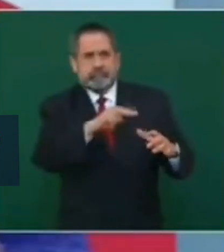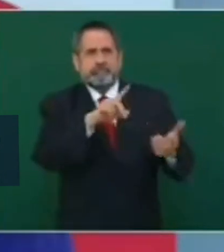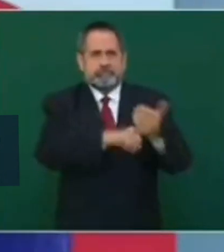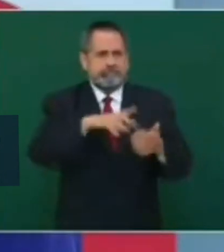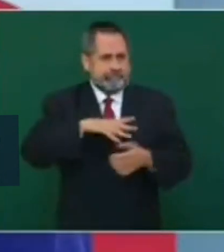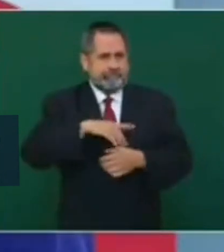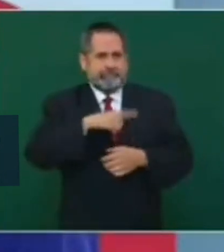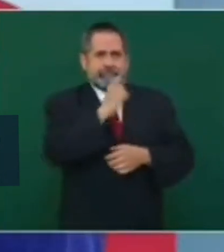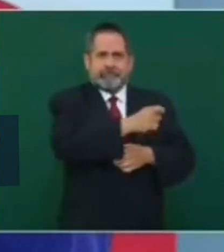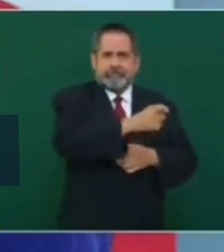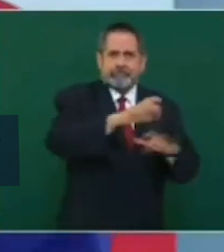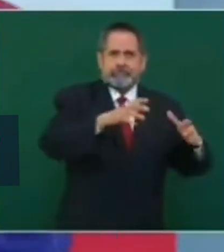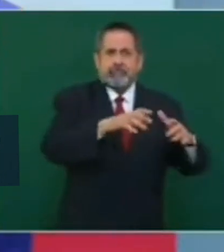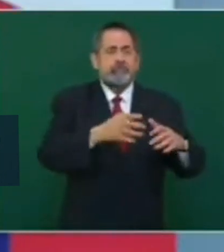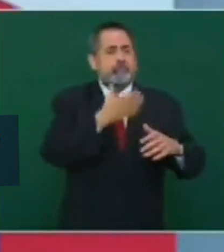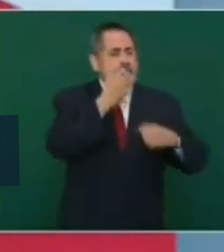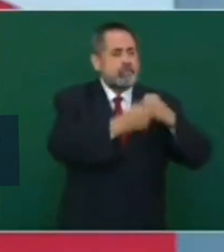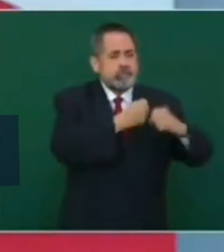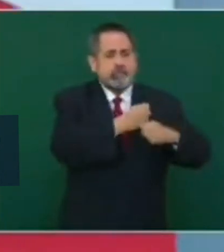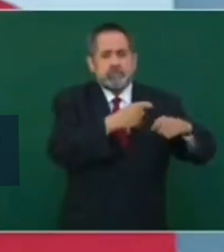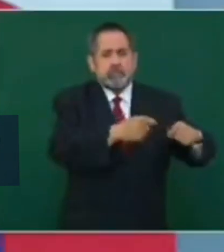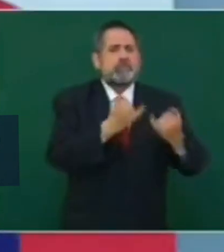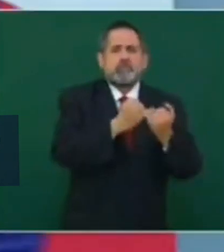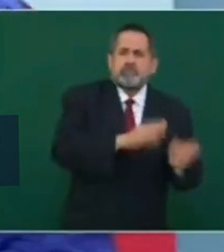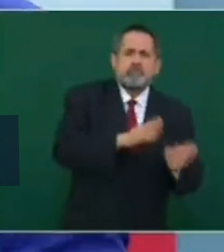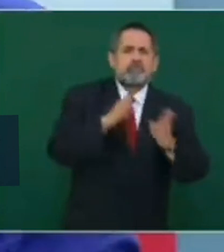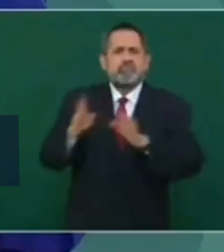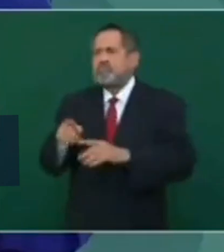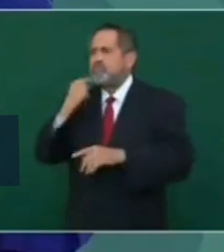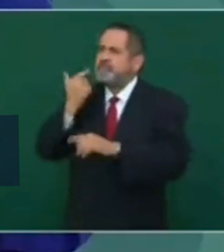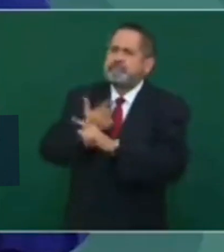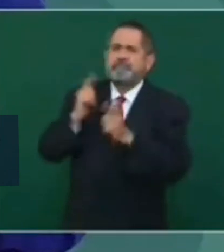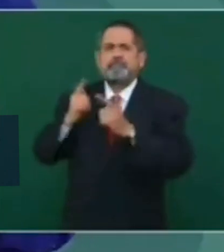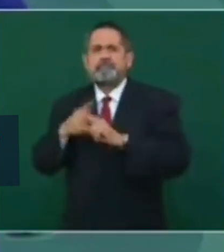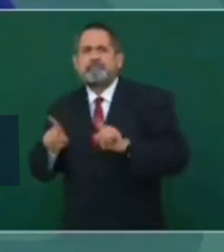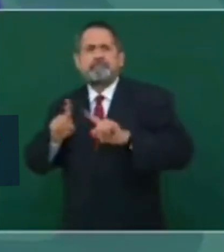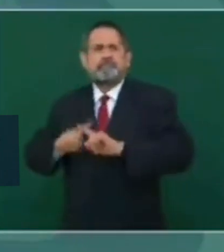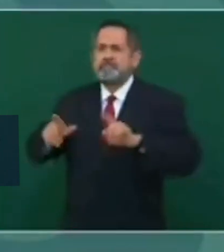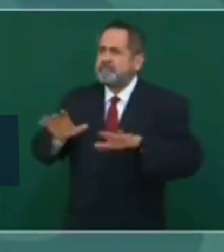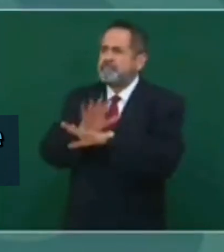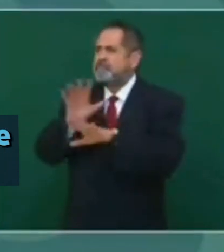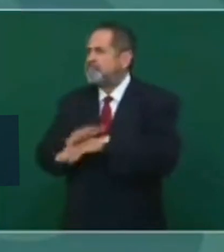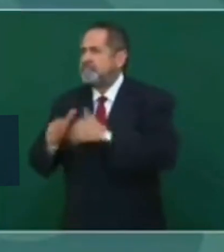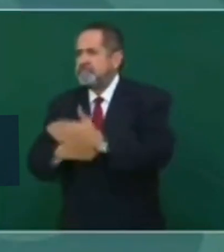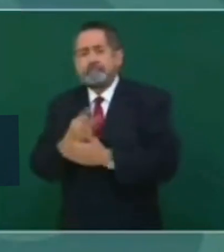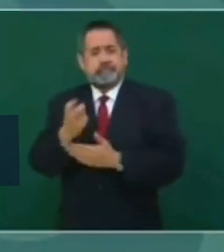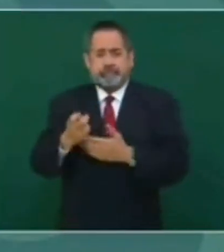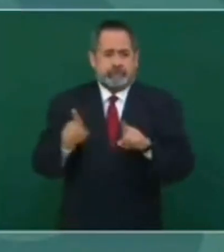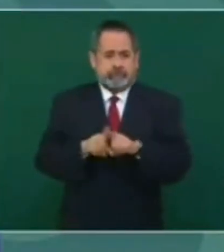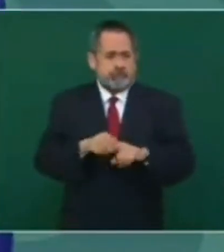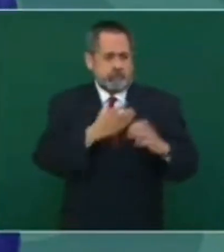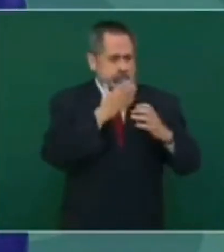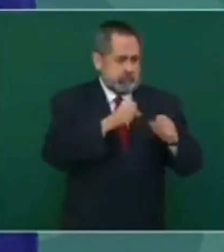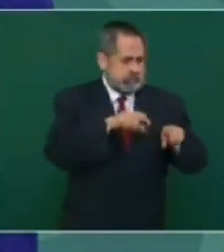existe el movimiento conservador como chiste el movimiento liberal y desde luego el pensamiento conservador